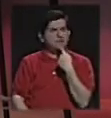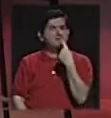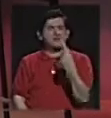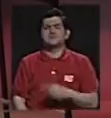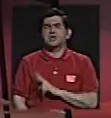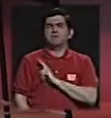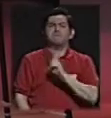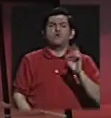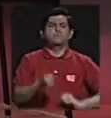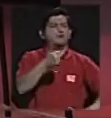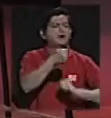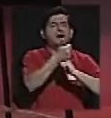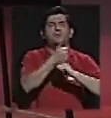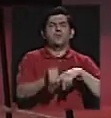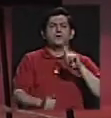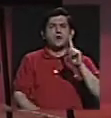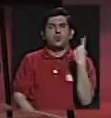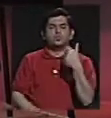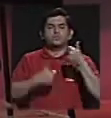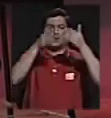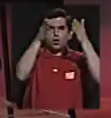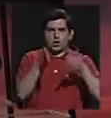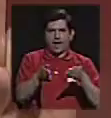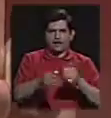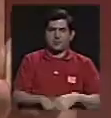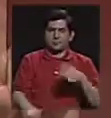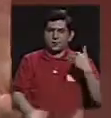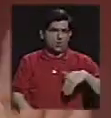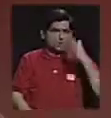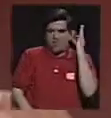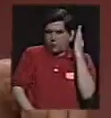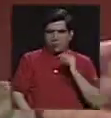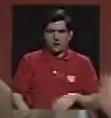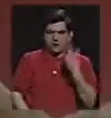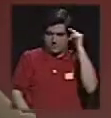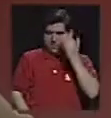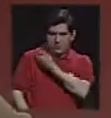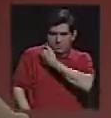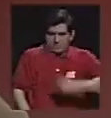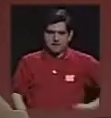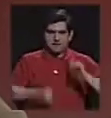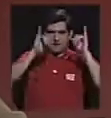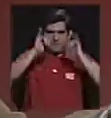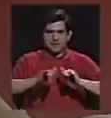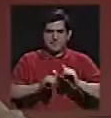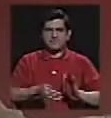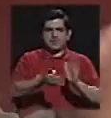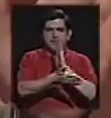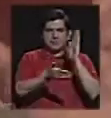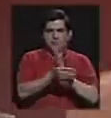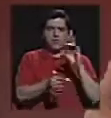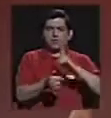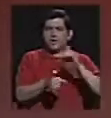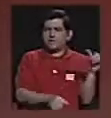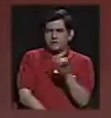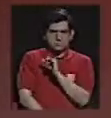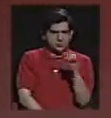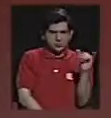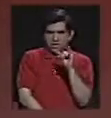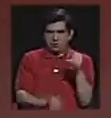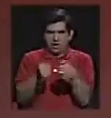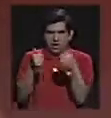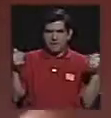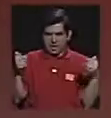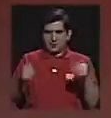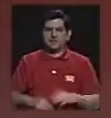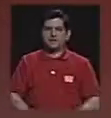la voluntad de apoyar a un solo candidato o candidata presidencial, manteniendo las papeletas para diputados por aparte.